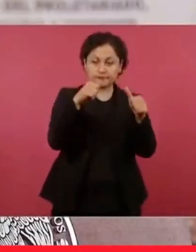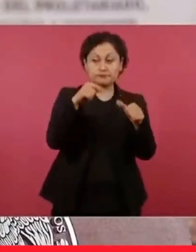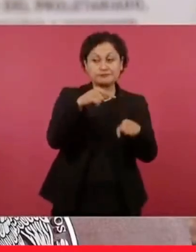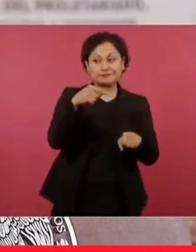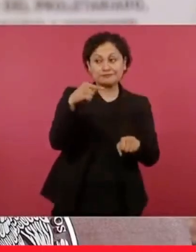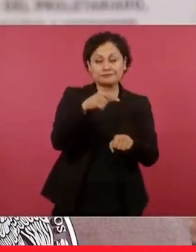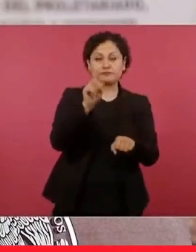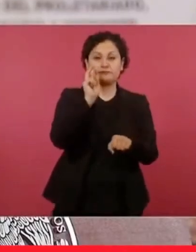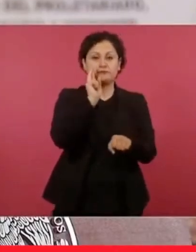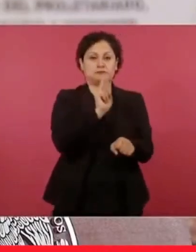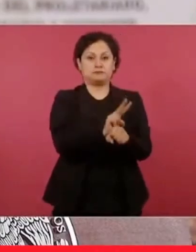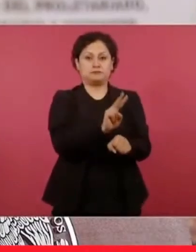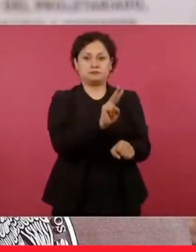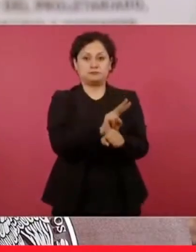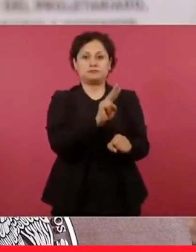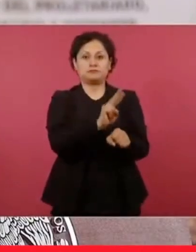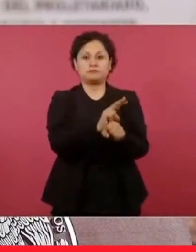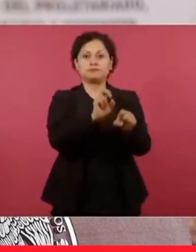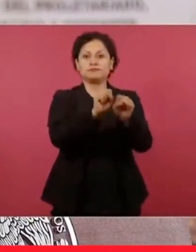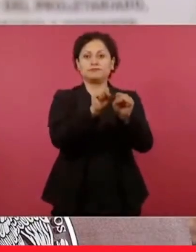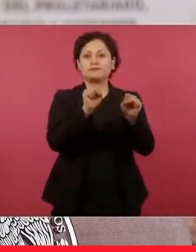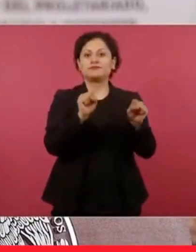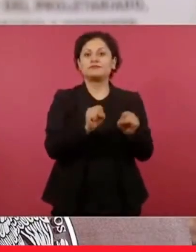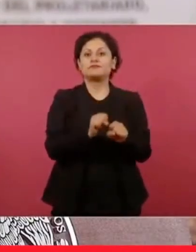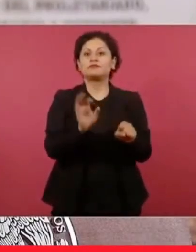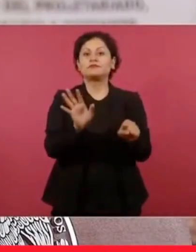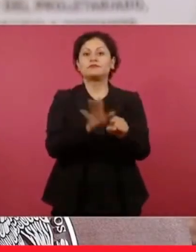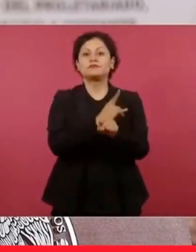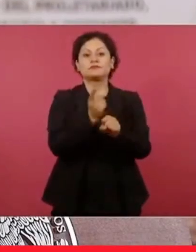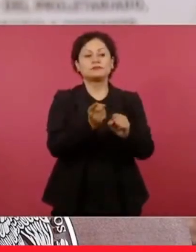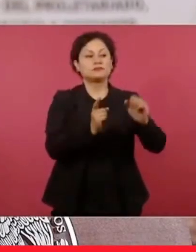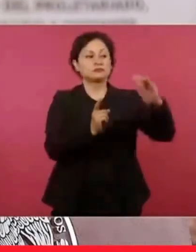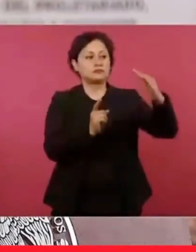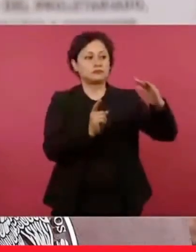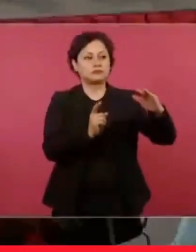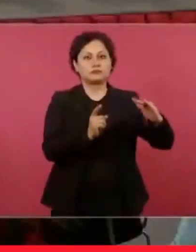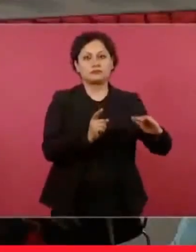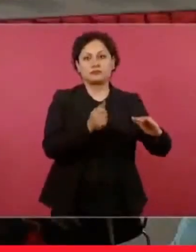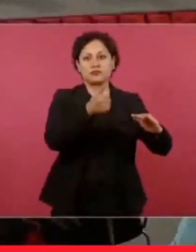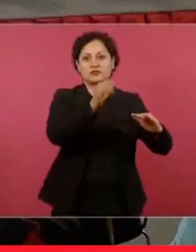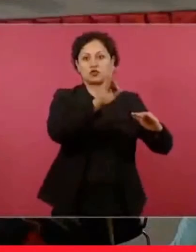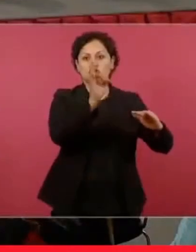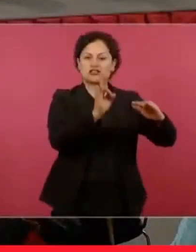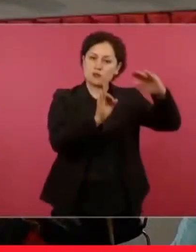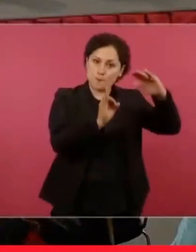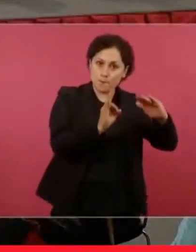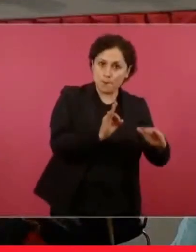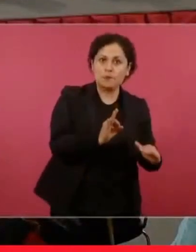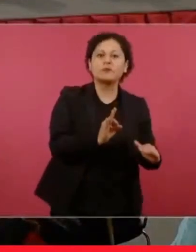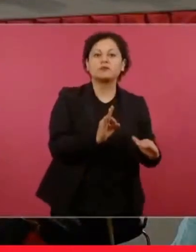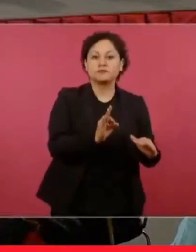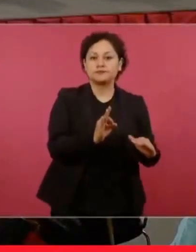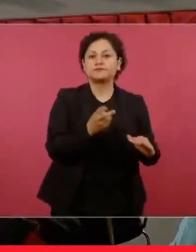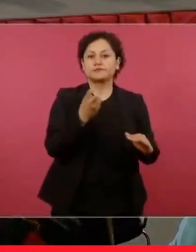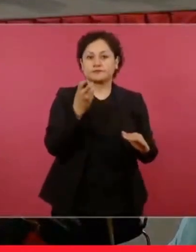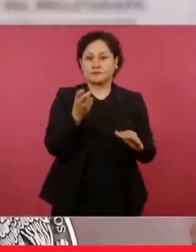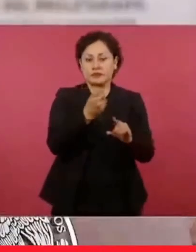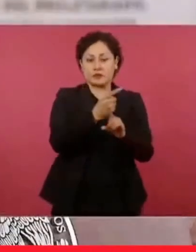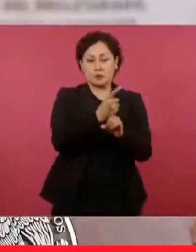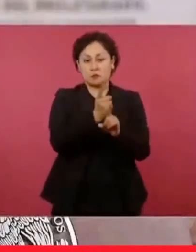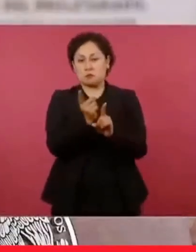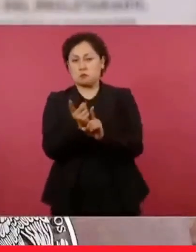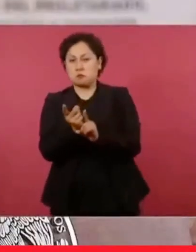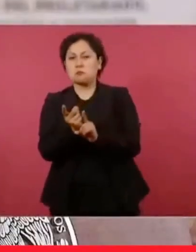problema en el sistema debido a que la reserva disminuyó del 6%. La demanda máxima de ese día se presentó a